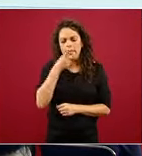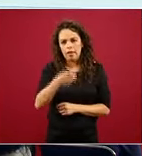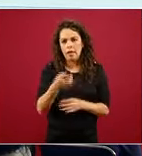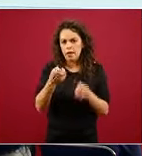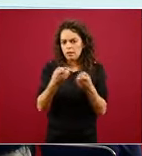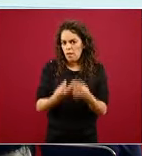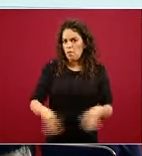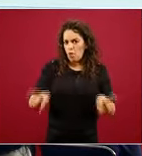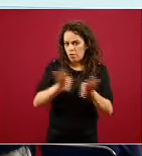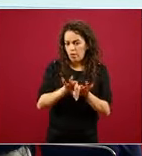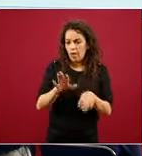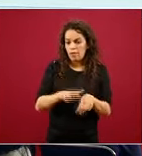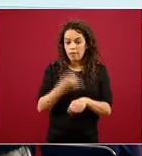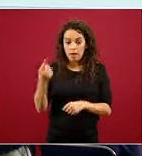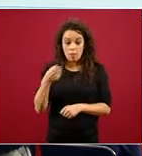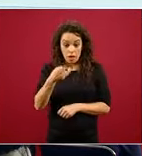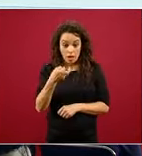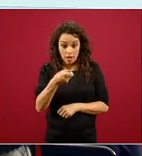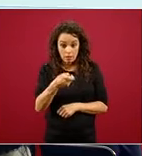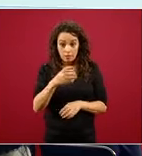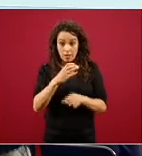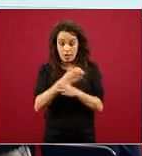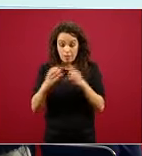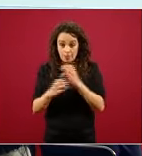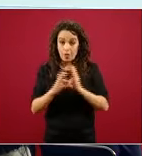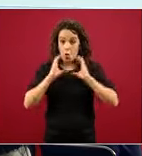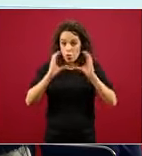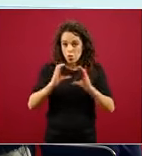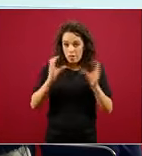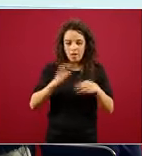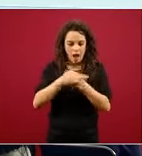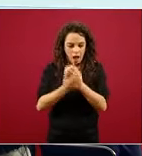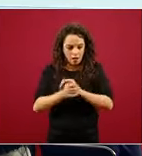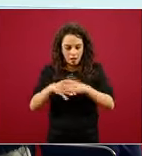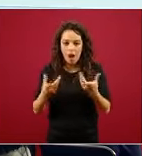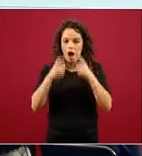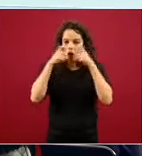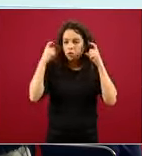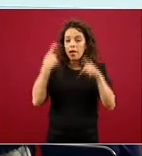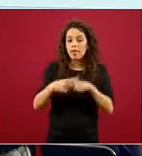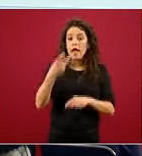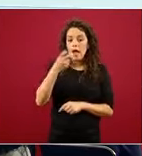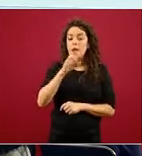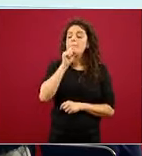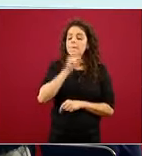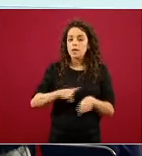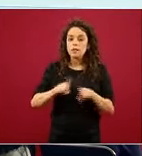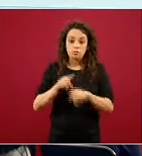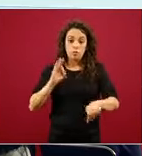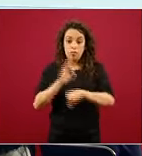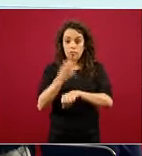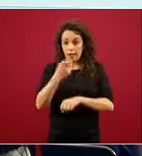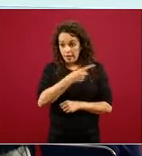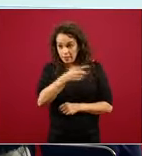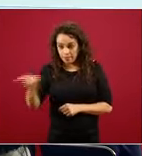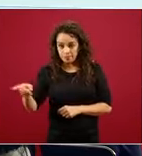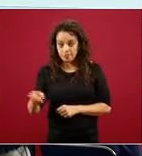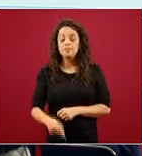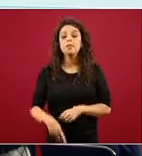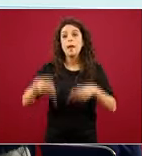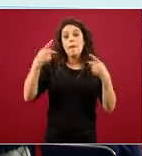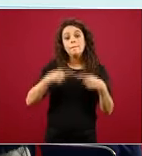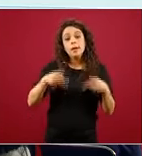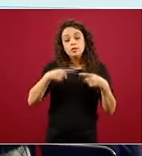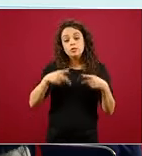que aplicamos también las protegemos a ellas. Personas con alguna enfermedad crónica como diabetes o hipertensión. Estas